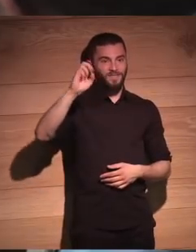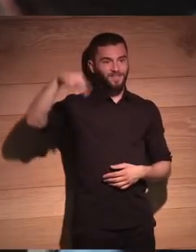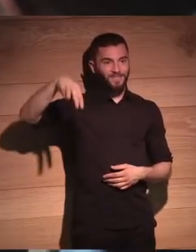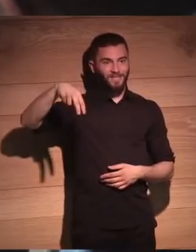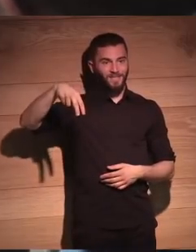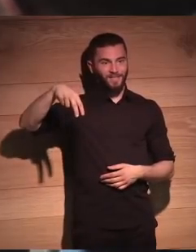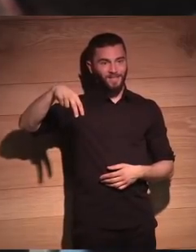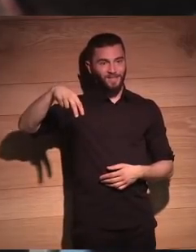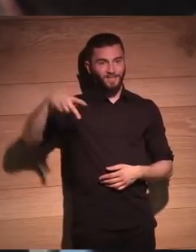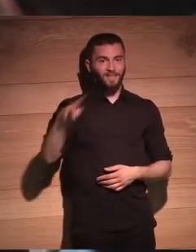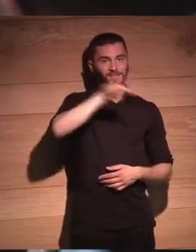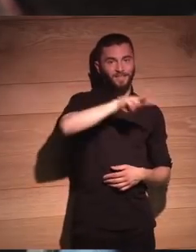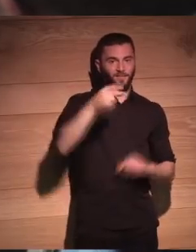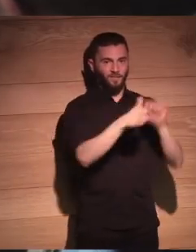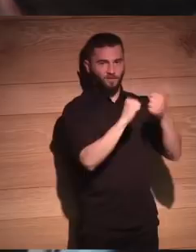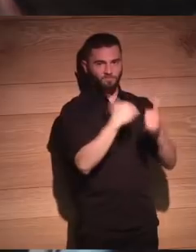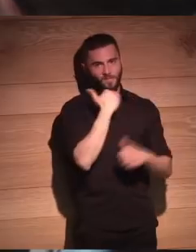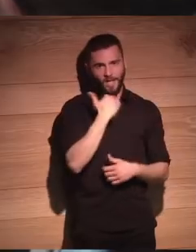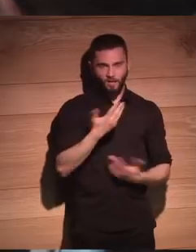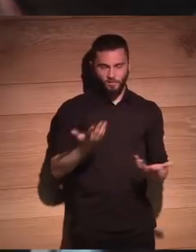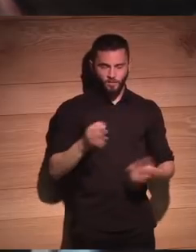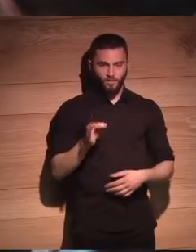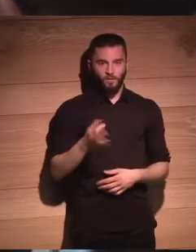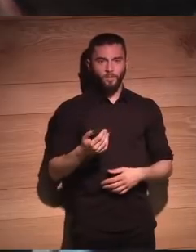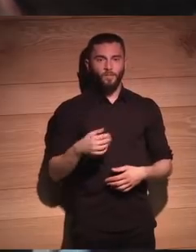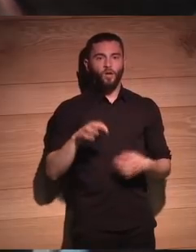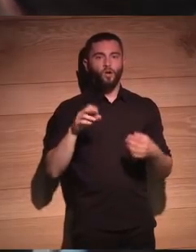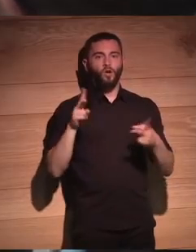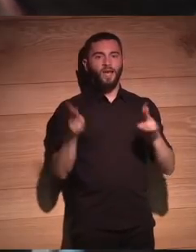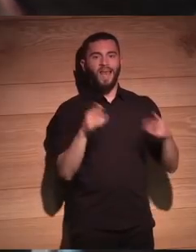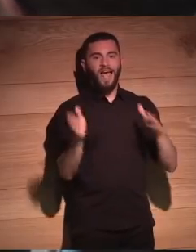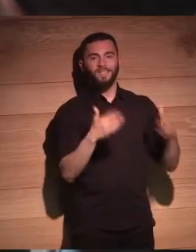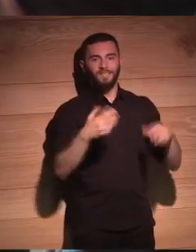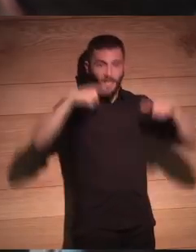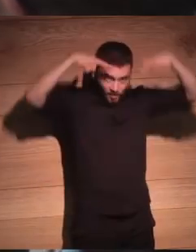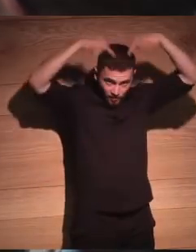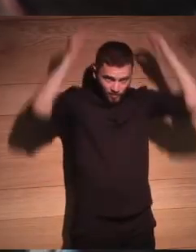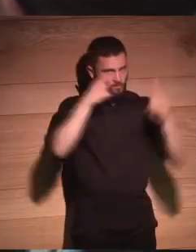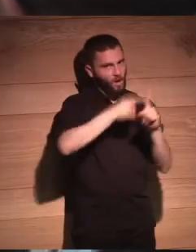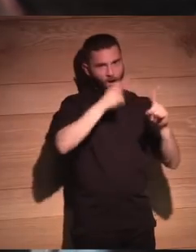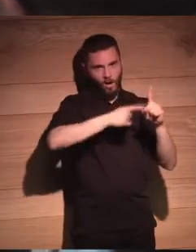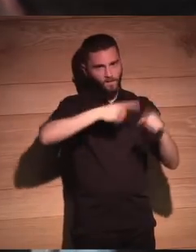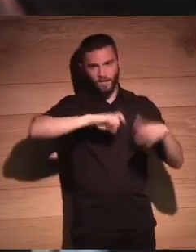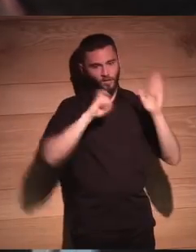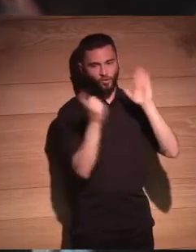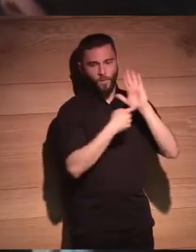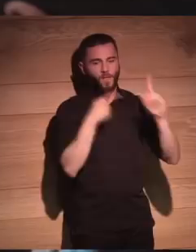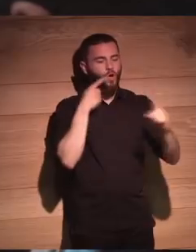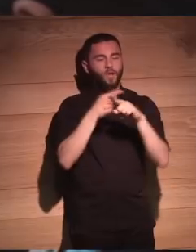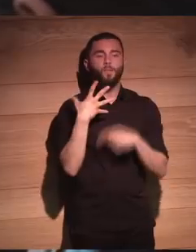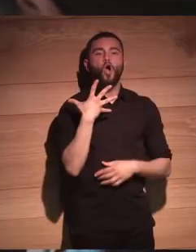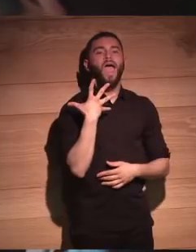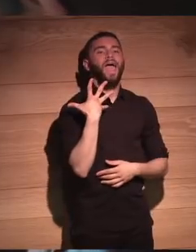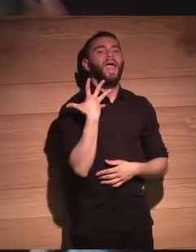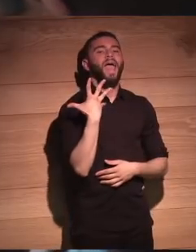Miller, evidentemente, pero la serie de animación de Batman se convierte en un referente absoluto a la hora de entender